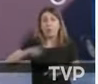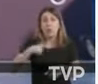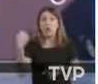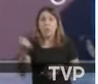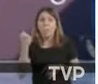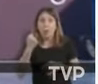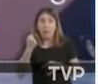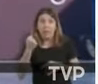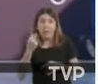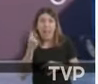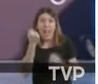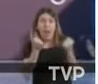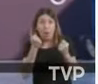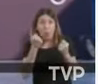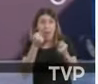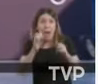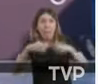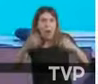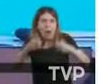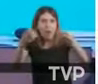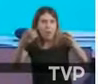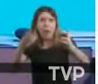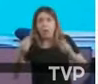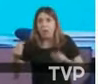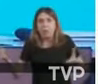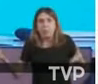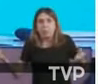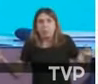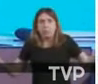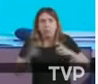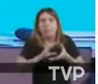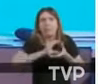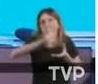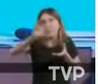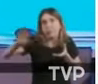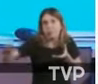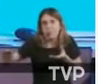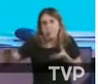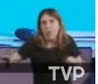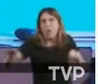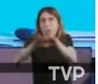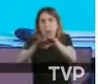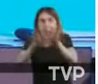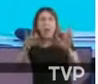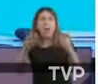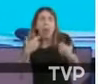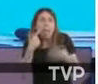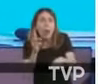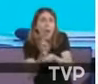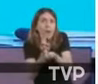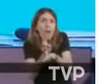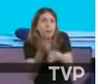crecimiento económico, que además se reparta de una forma equitativa, elegimos el camino que consideramos mejor para preservar las posibilidades